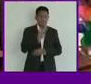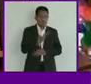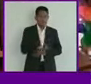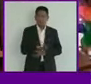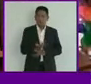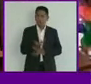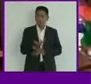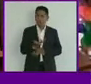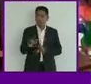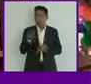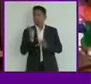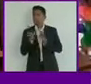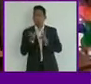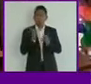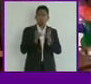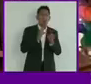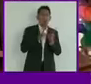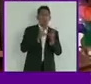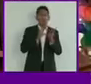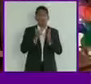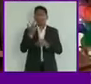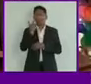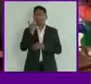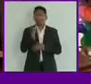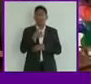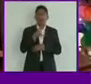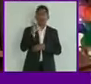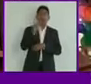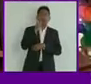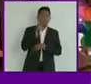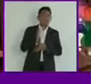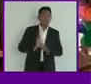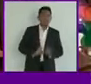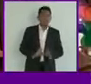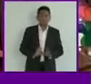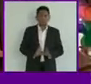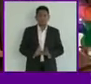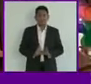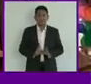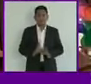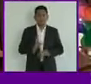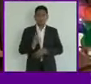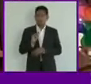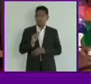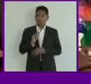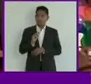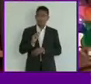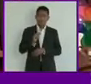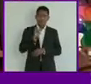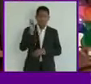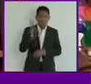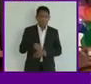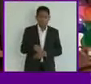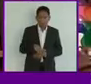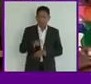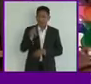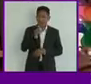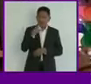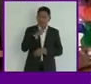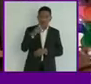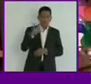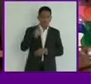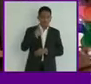y platicar, ¿no? O a ver qué se me ocurre o a ver qué digo. Y la verdad es que no. Es una gran responsabilidad también de este lado pararse enfrente de